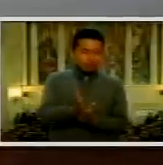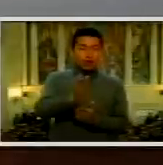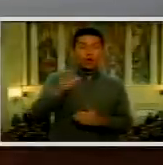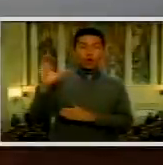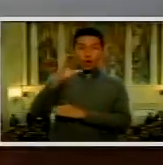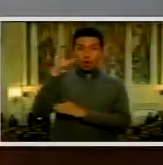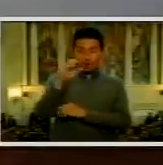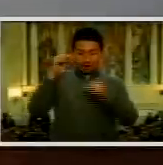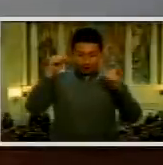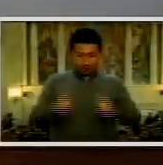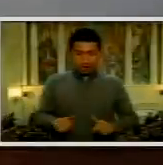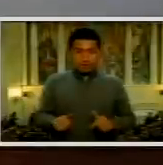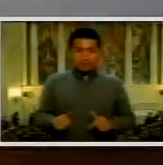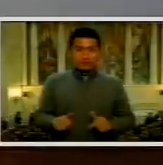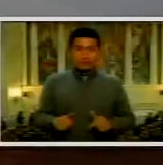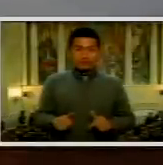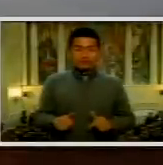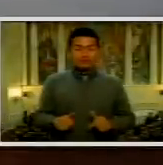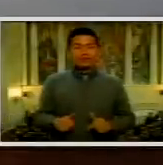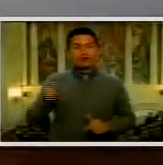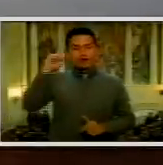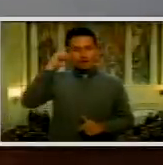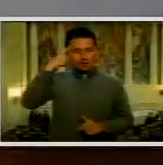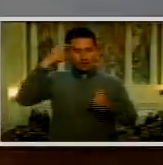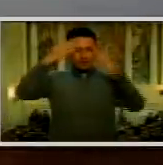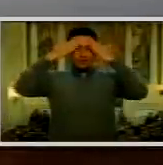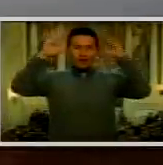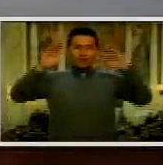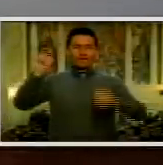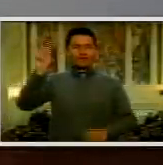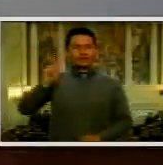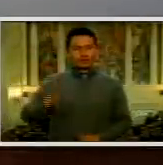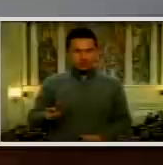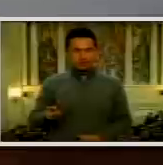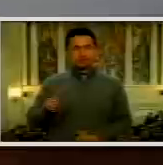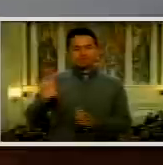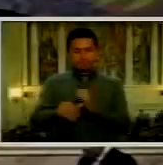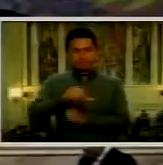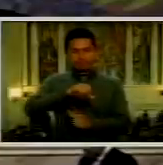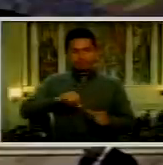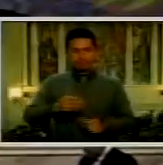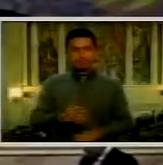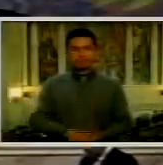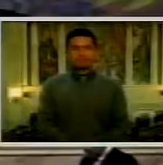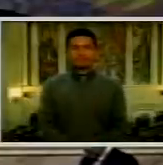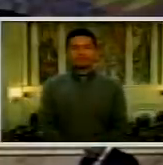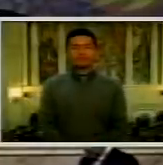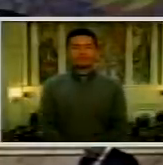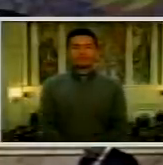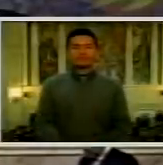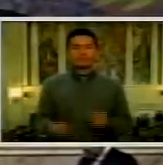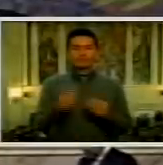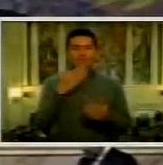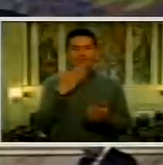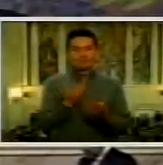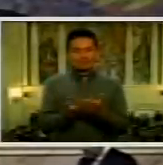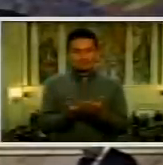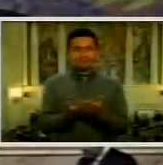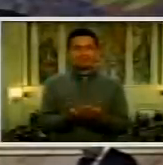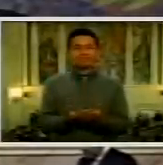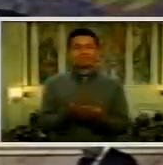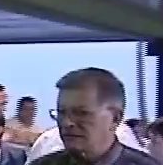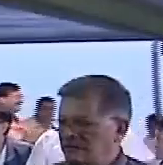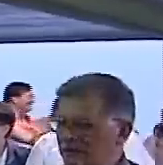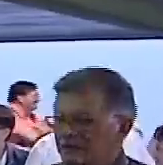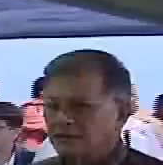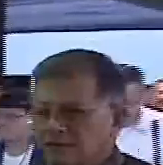venezolana María Corina Machado presentó sus argumentos. La legisladora caraqueña le dijo a sus homólogos de Bogotá que las negociaciones de paz